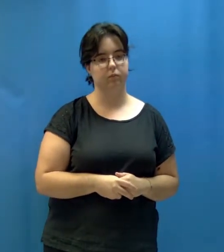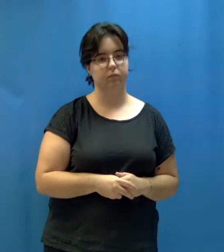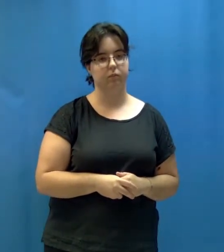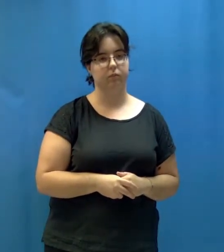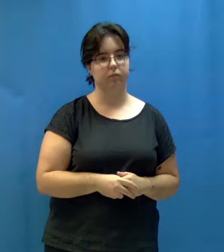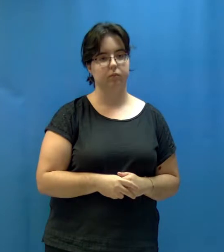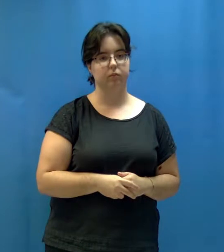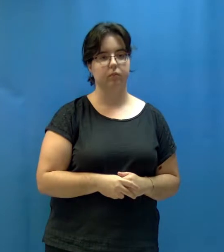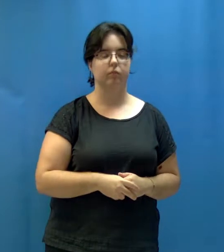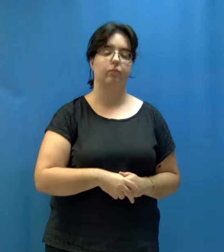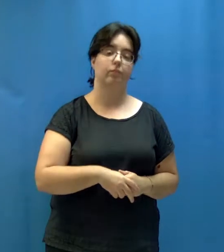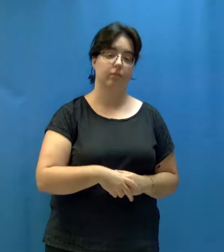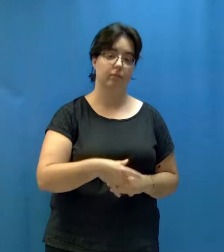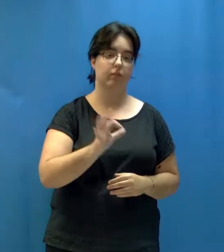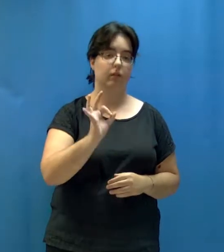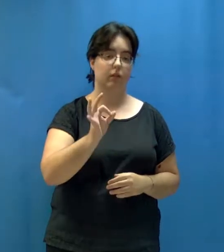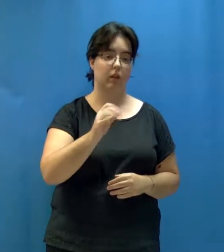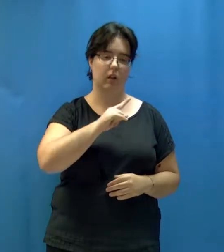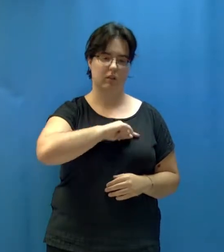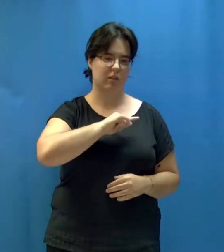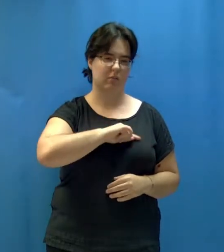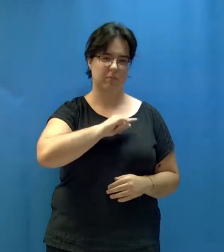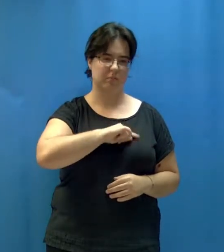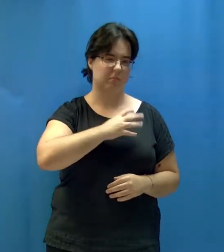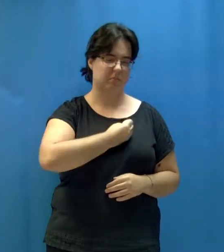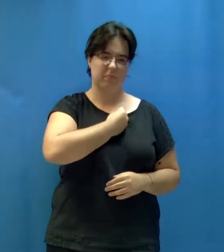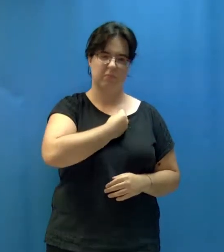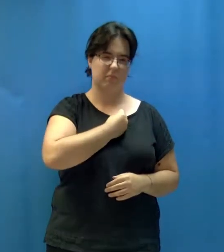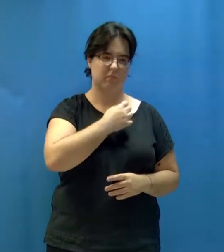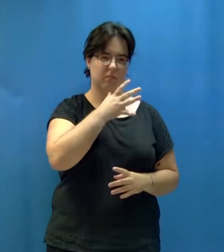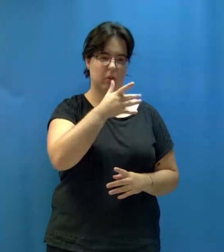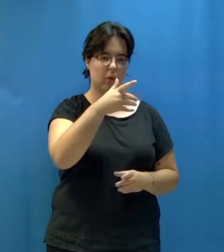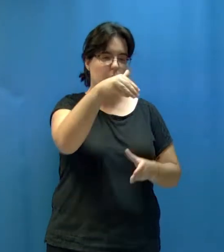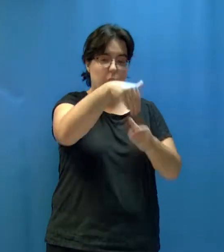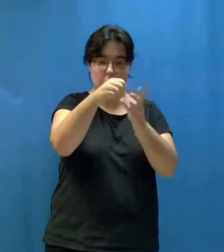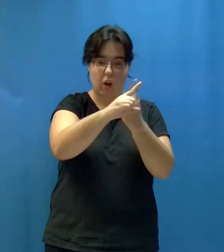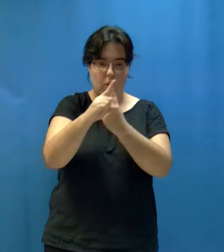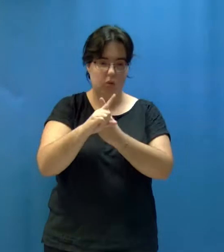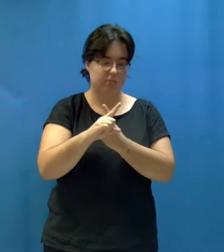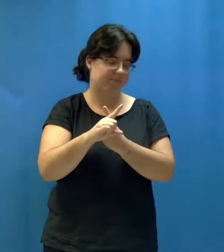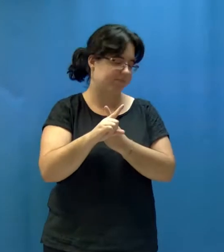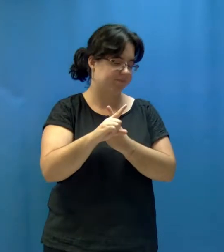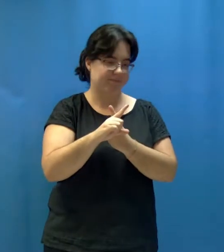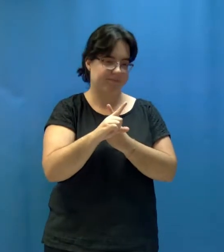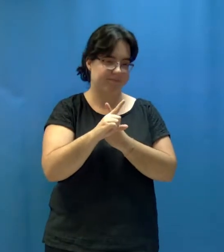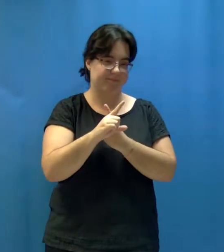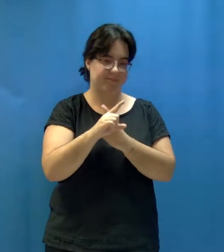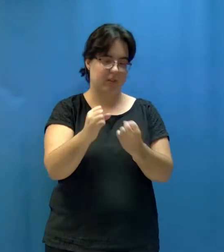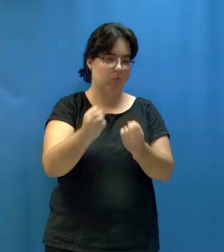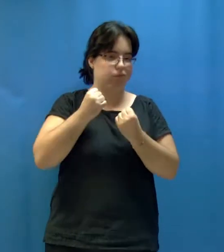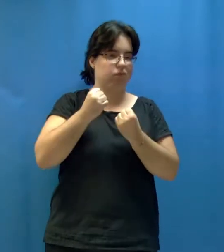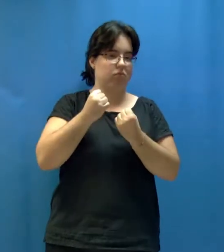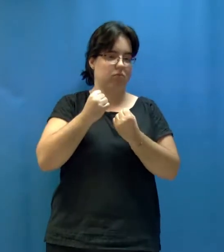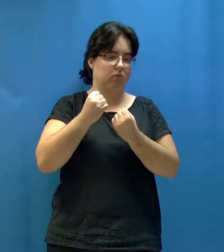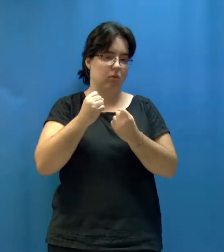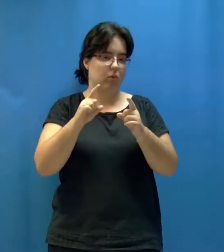Bueno, la verdad es que estamos muy decepcionados con los grupos que han votado en contra de esta moción y han impedido que salga adelante. Cuando